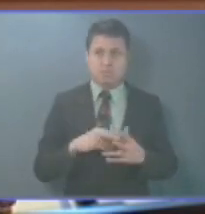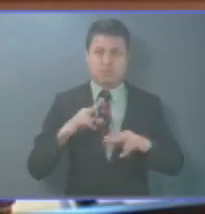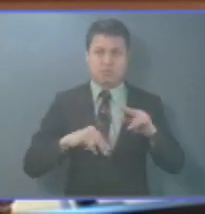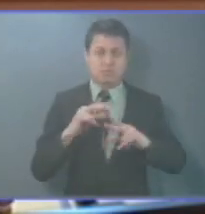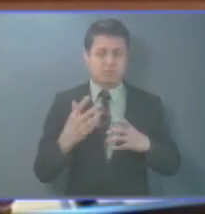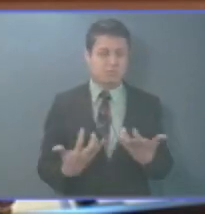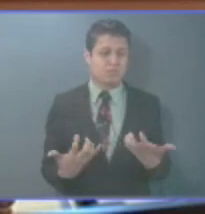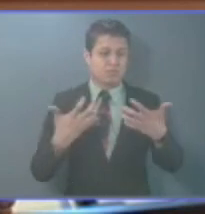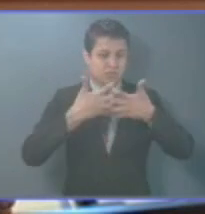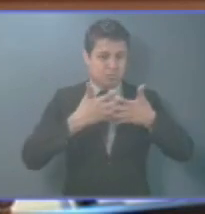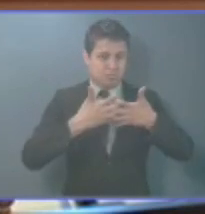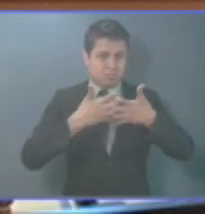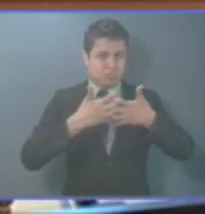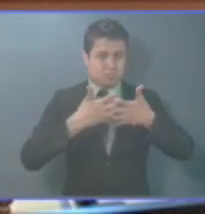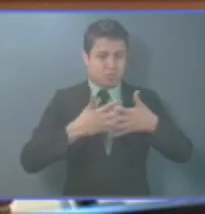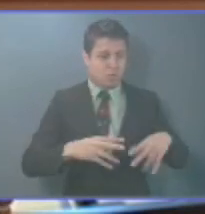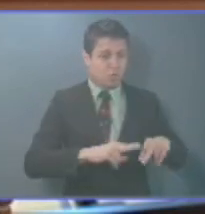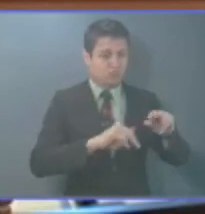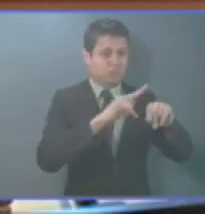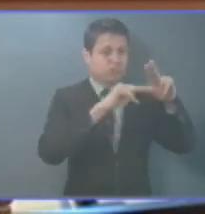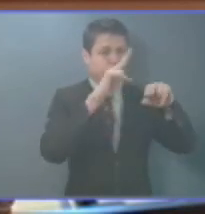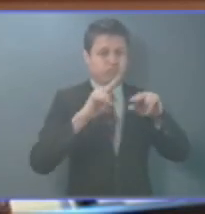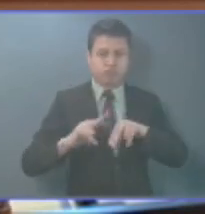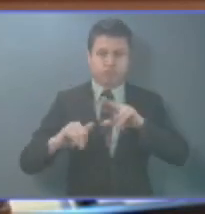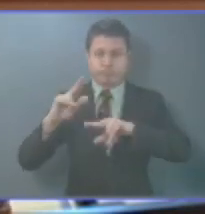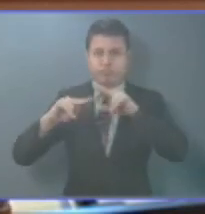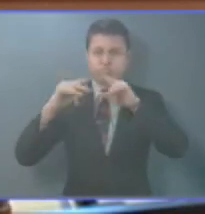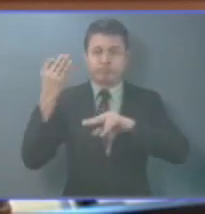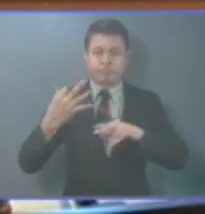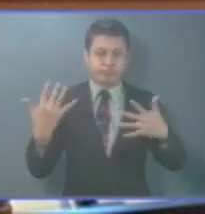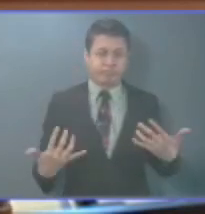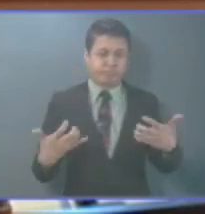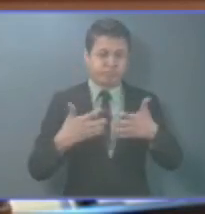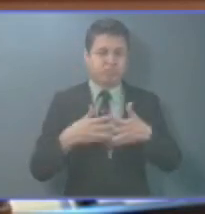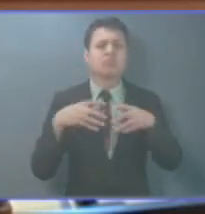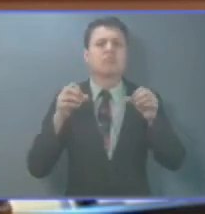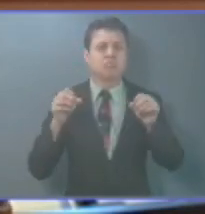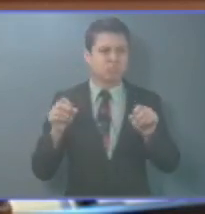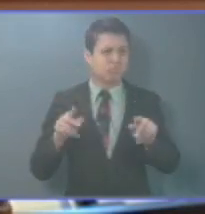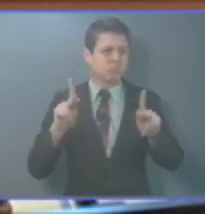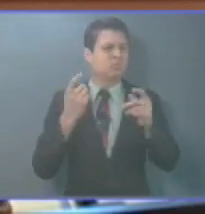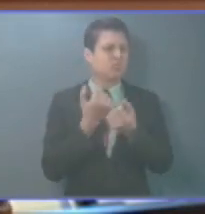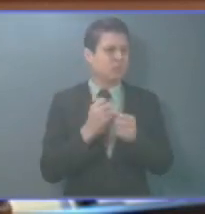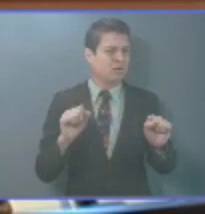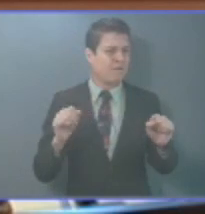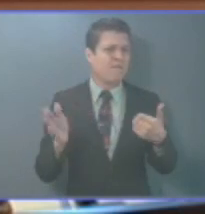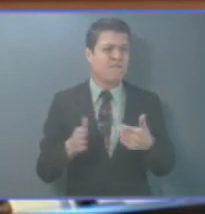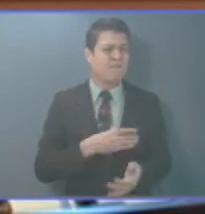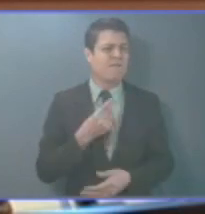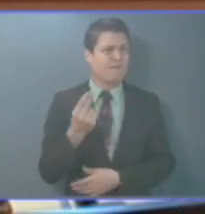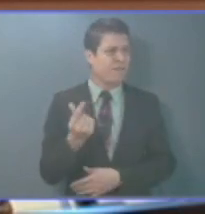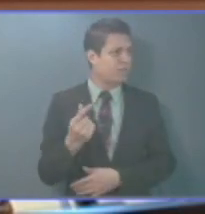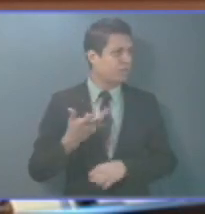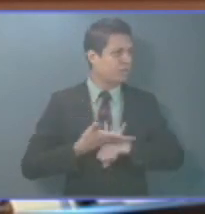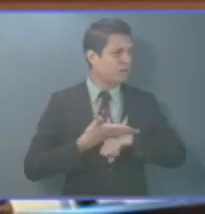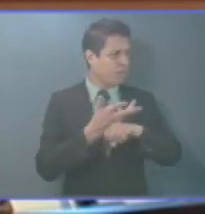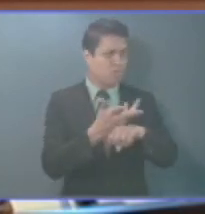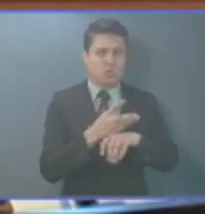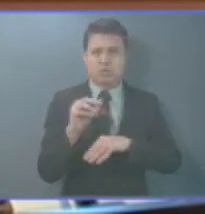ajustar o adecuar sus instalaciones y servicios para que sean accesibles, de acuerdo a las normas de accesibilidad